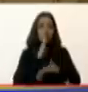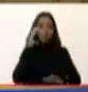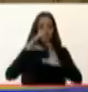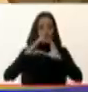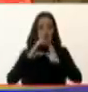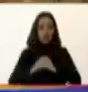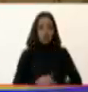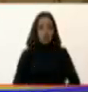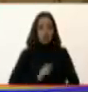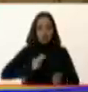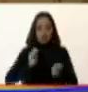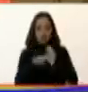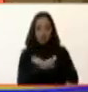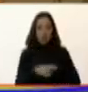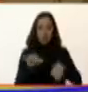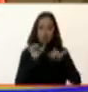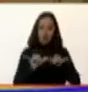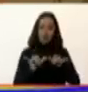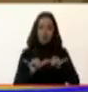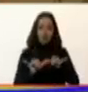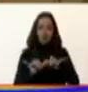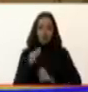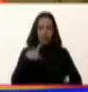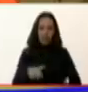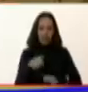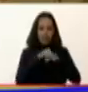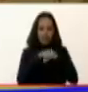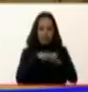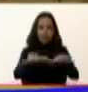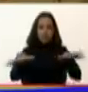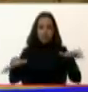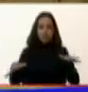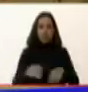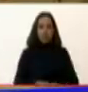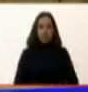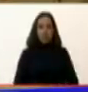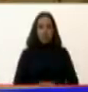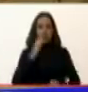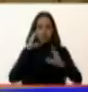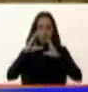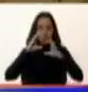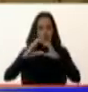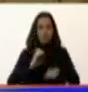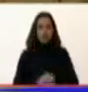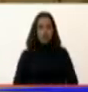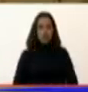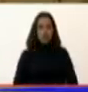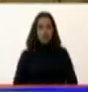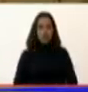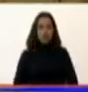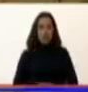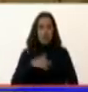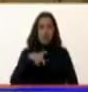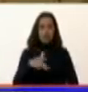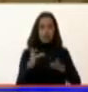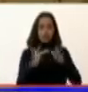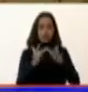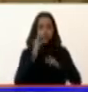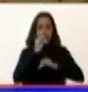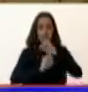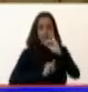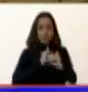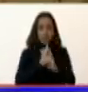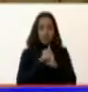se convirtió en sí mismo en esta red de redes, en esta red de comunicación, en esta plataforma internacional